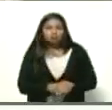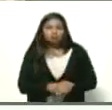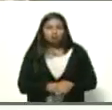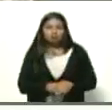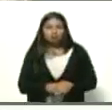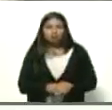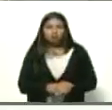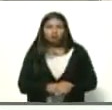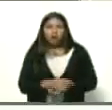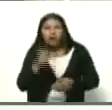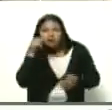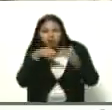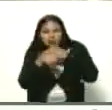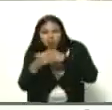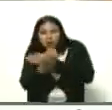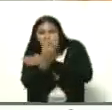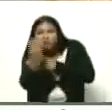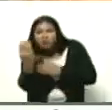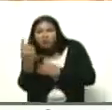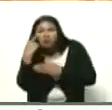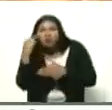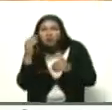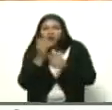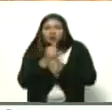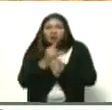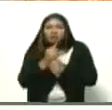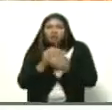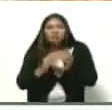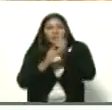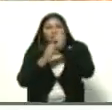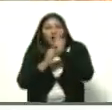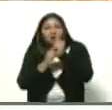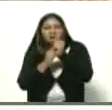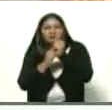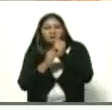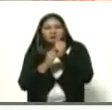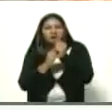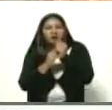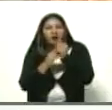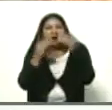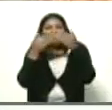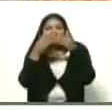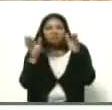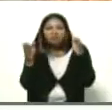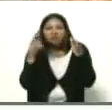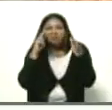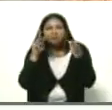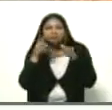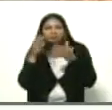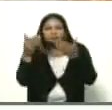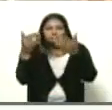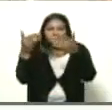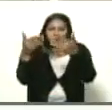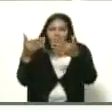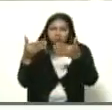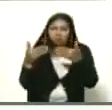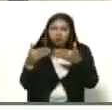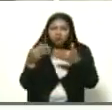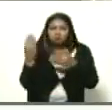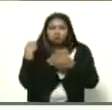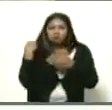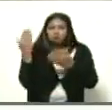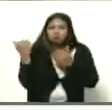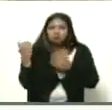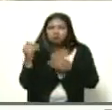de Miraflores. Yo, en un momento que me dirigía a la puerta de Miraflores, veo que viene, alguien me llamó, me